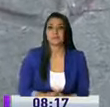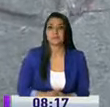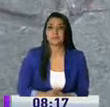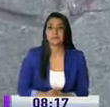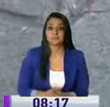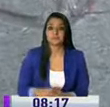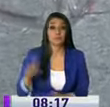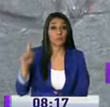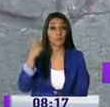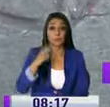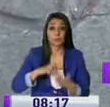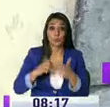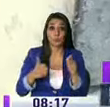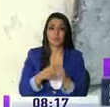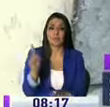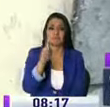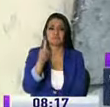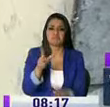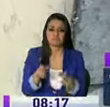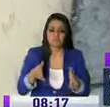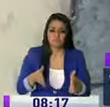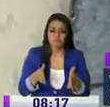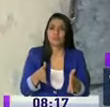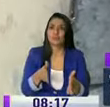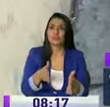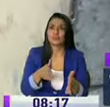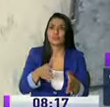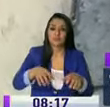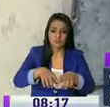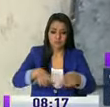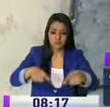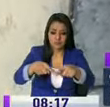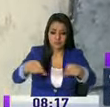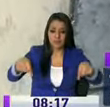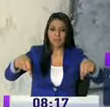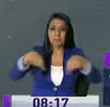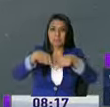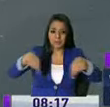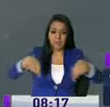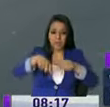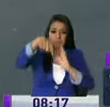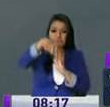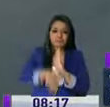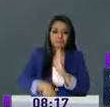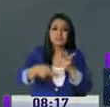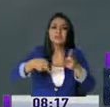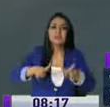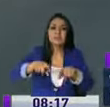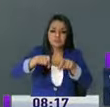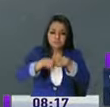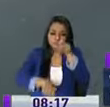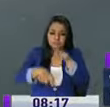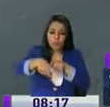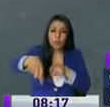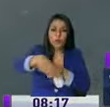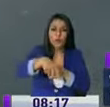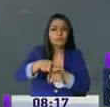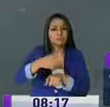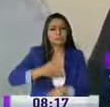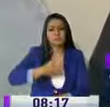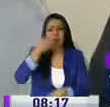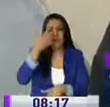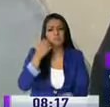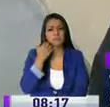único problema. En el mismo pasaje, una tapa de revisión en plena vereda está en mal estado, por lo que los vecinos del sector están